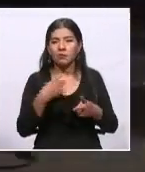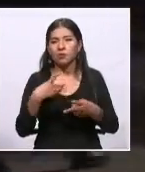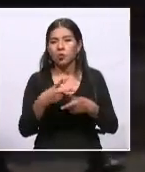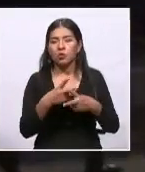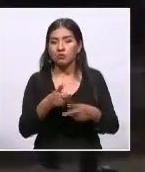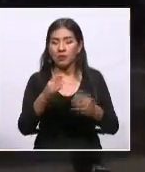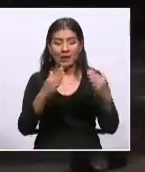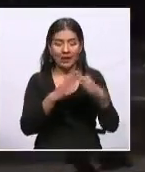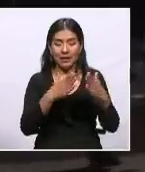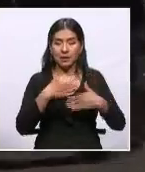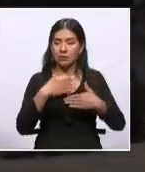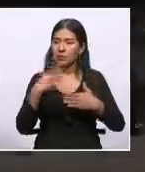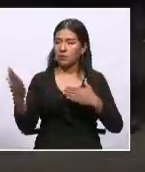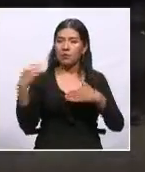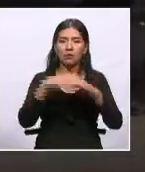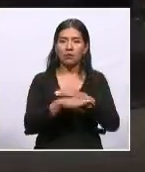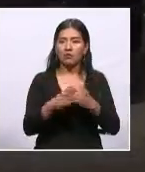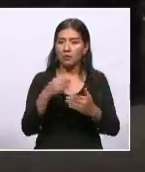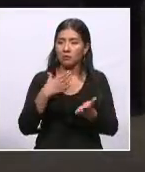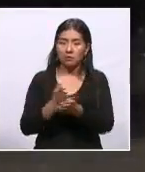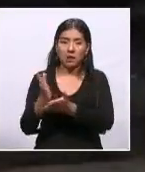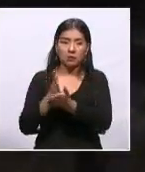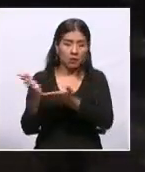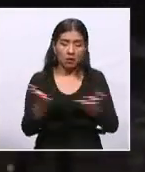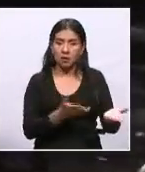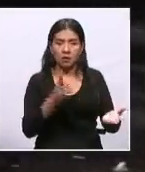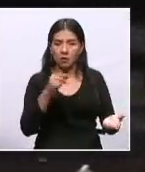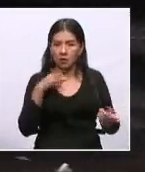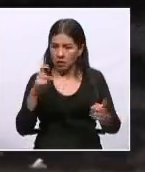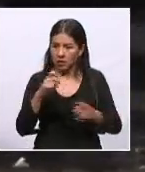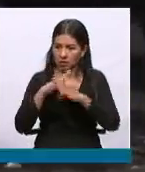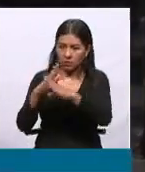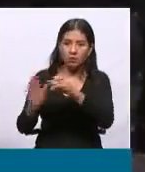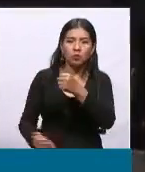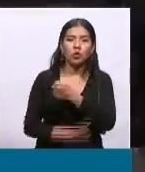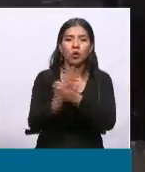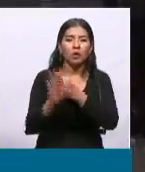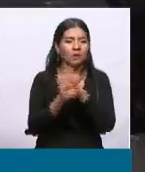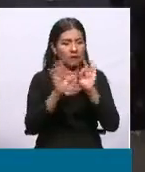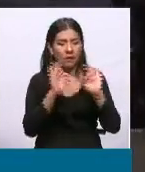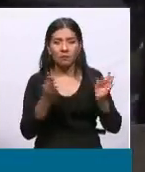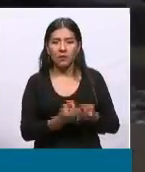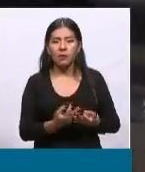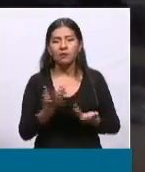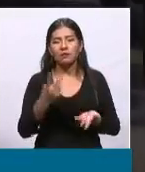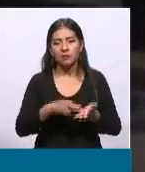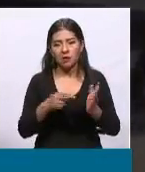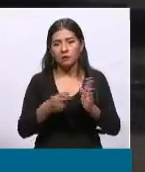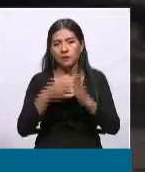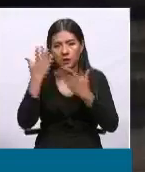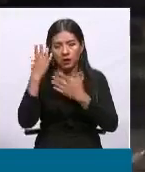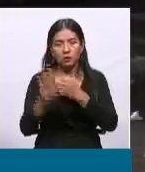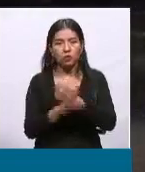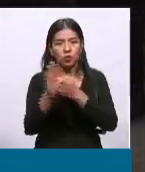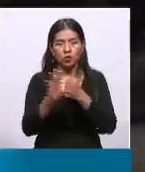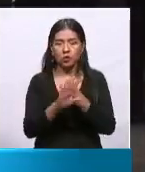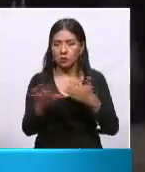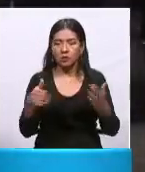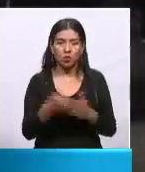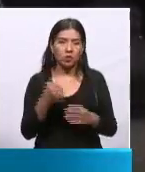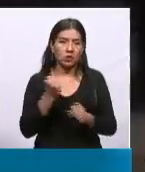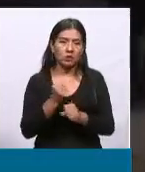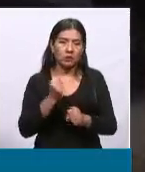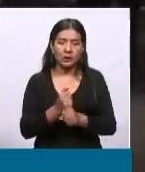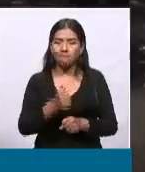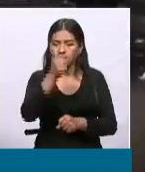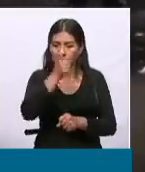fuerza y le mete dinamitas, ¿qué va a hacer usted? A resguardar a su familia. Es lo mínimo que va a hacer. Y eso están haciendo en el Plan 3000, Camila. Así